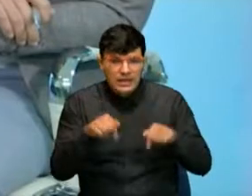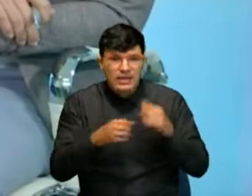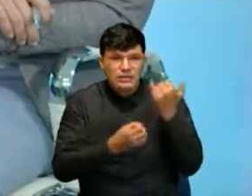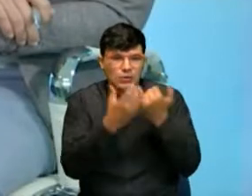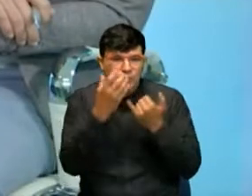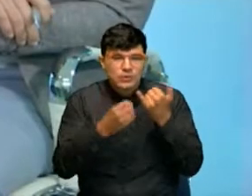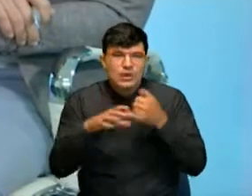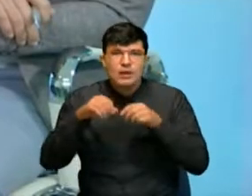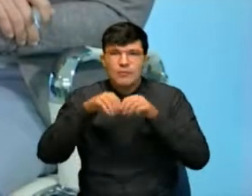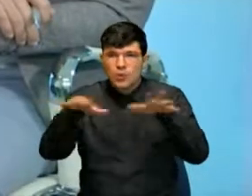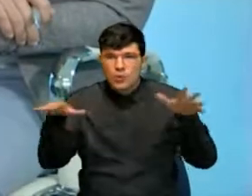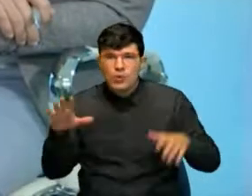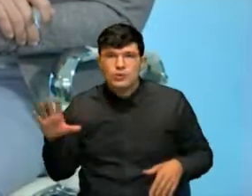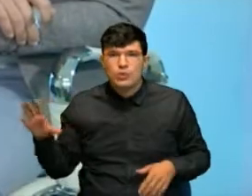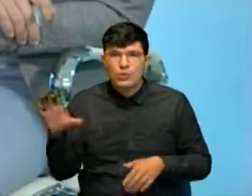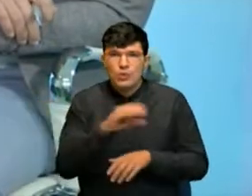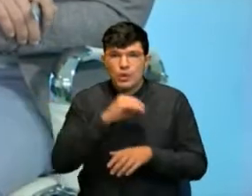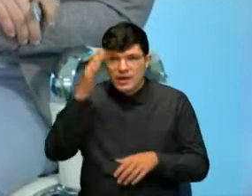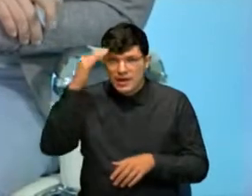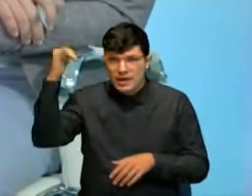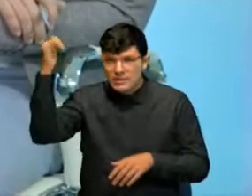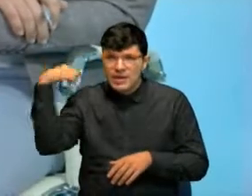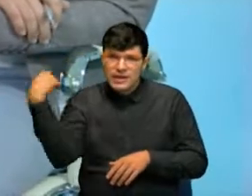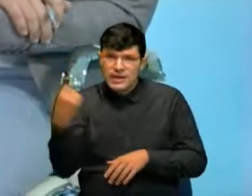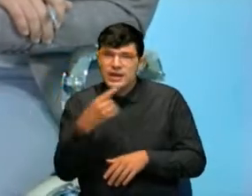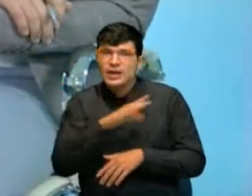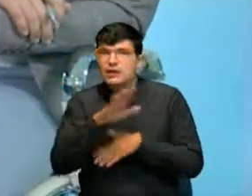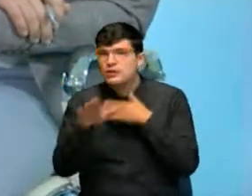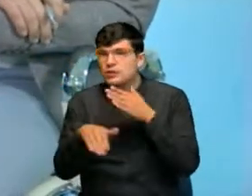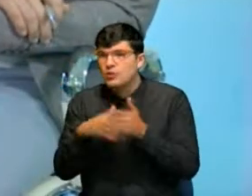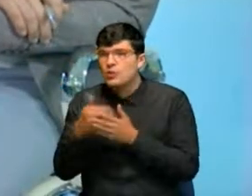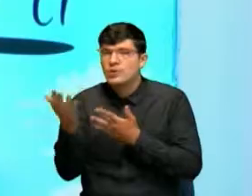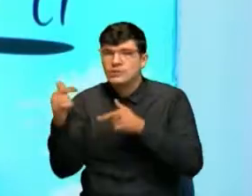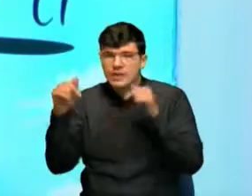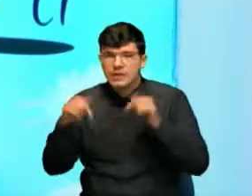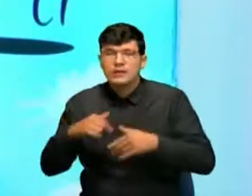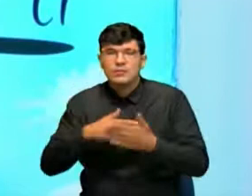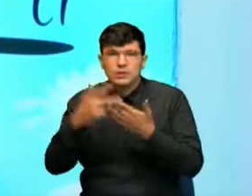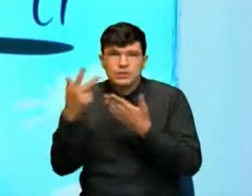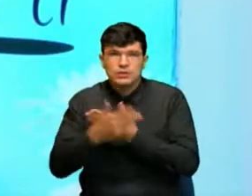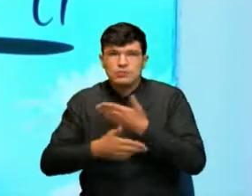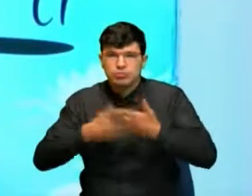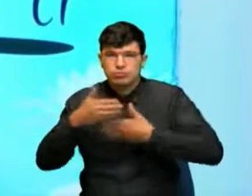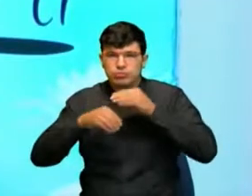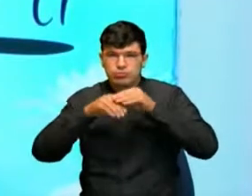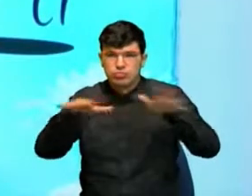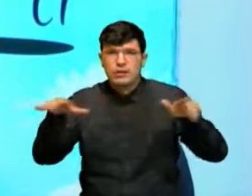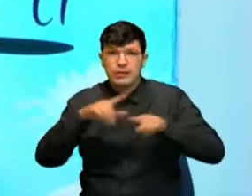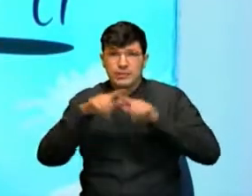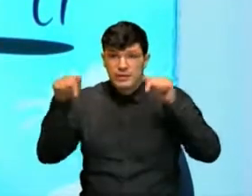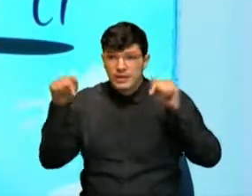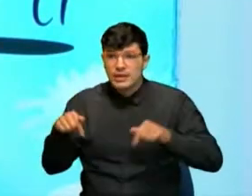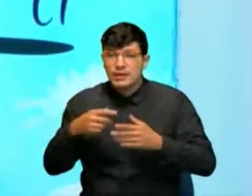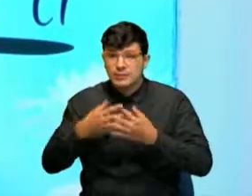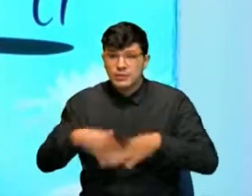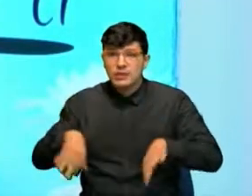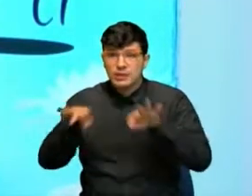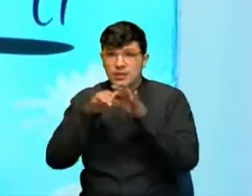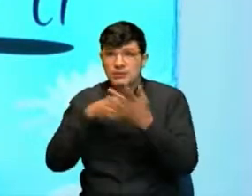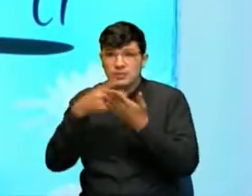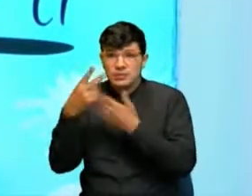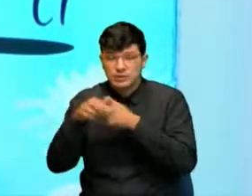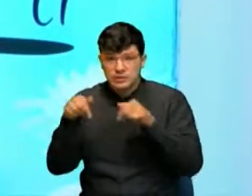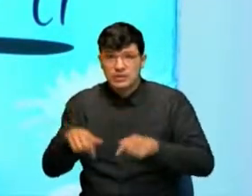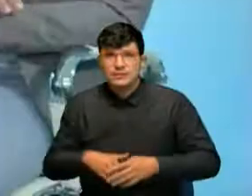la ciudadanía, la academia en general, toda la sociedad colombiana lo estaba esperando, y bueno, afortunadamente, antes del primer año de gobierno llegó